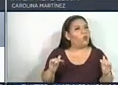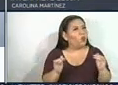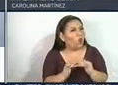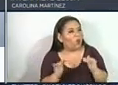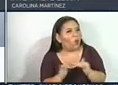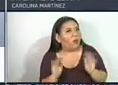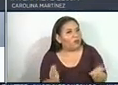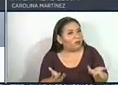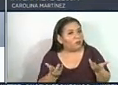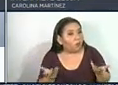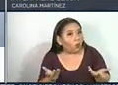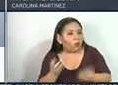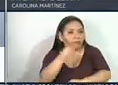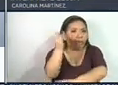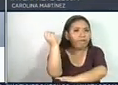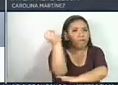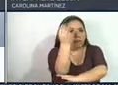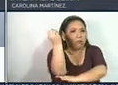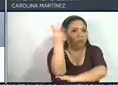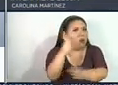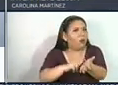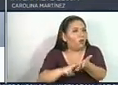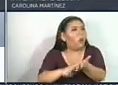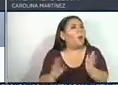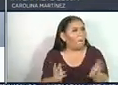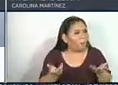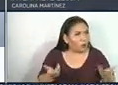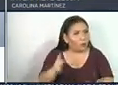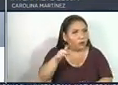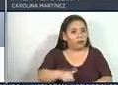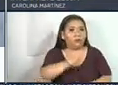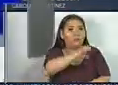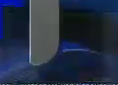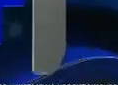con una alerta verde a nivel nacional, ya les comentamos.